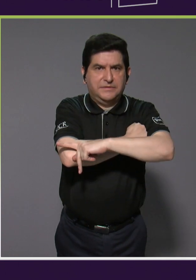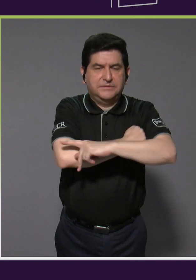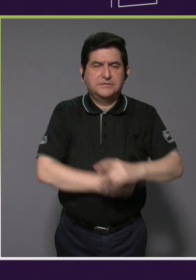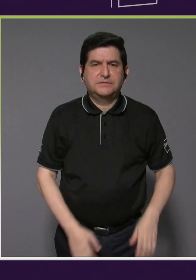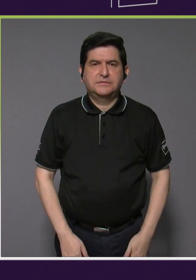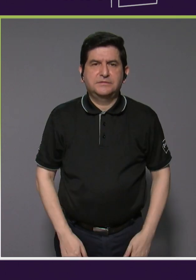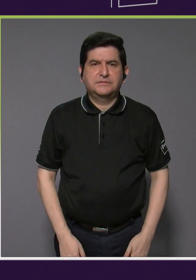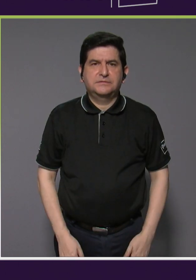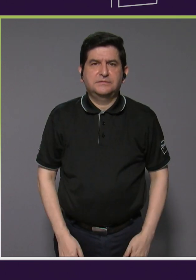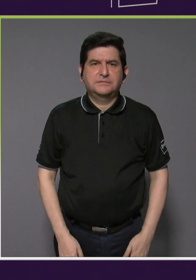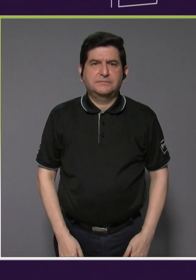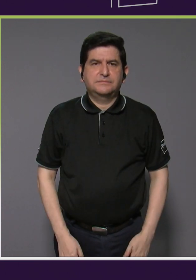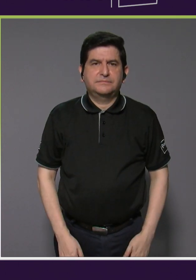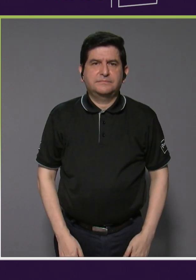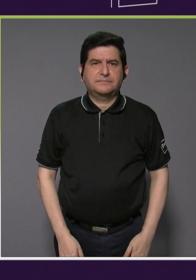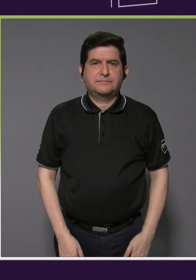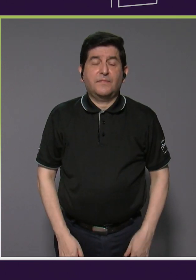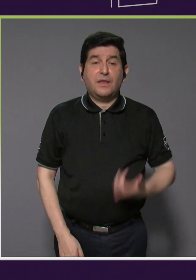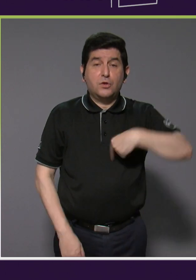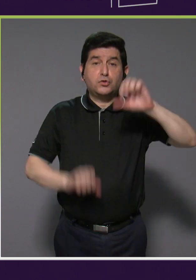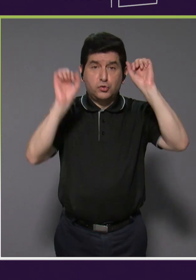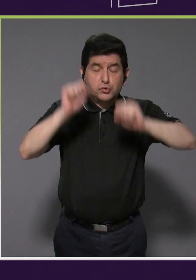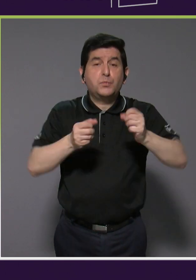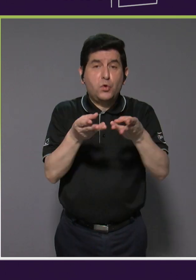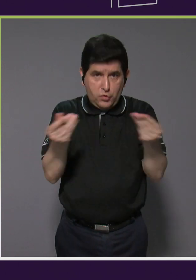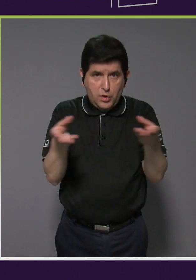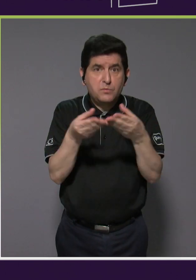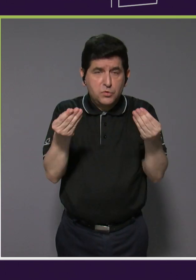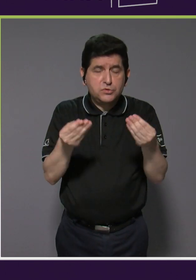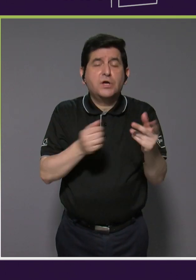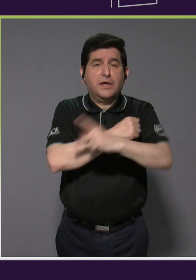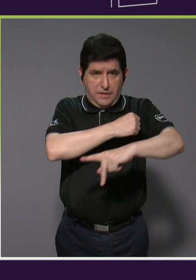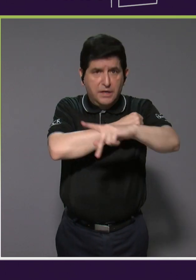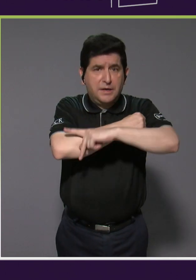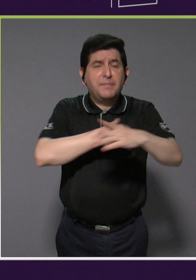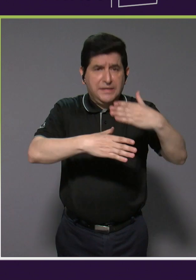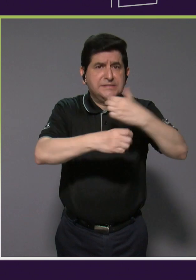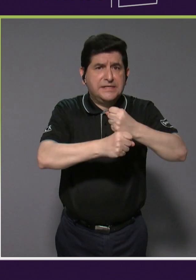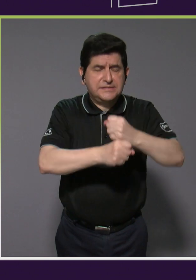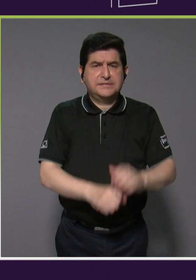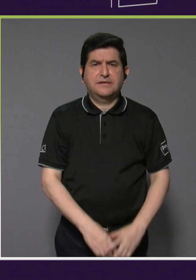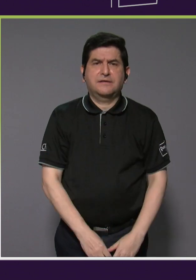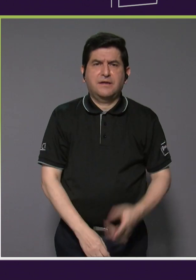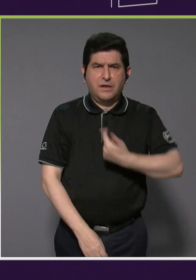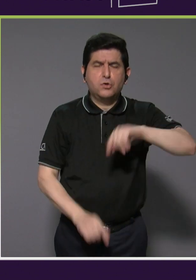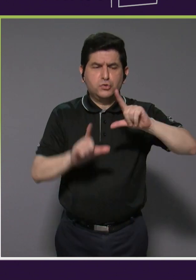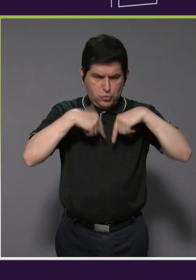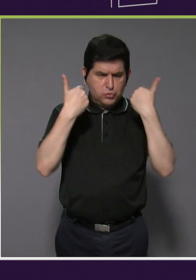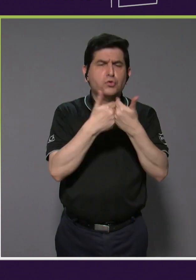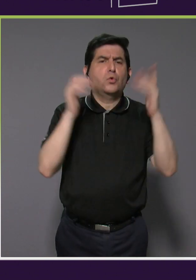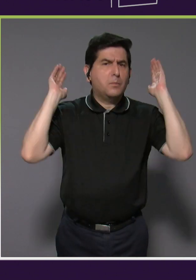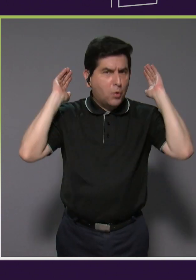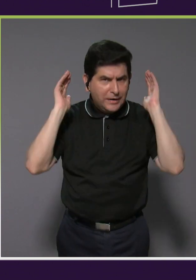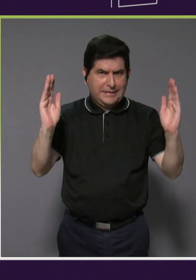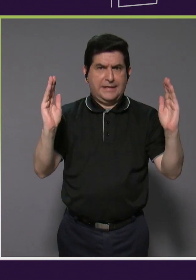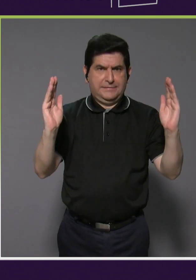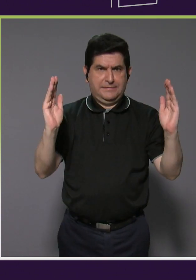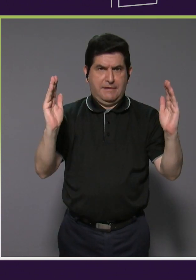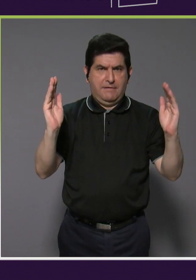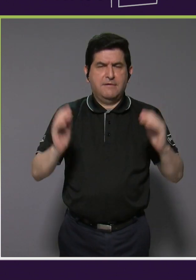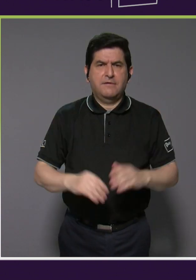Y podemos producir para este país, ¿verdad? Somos un grupo muy grande que